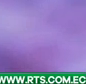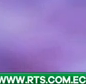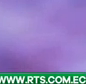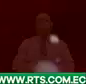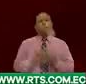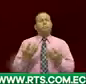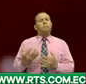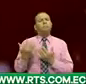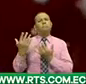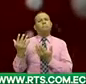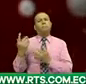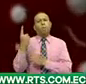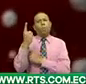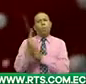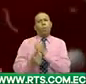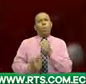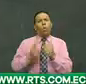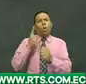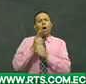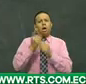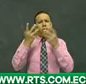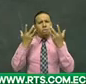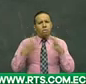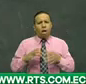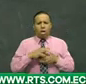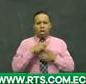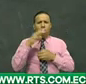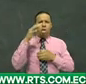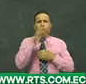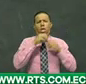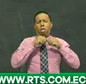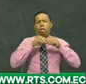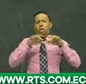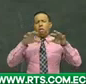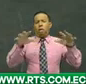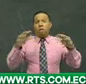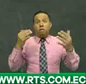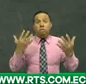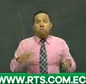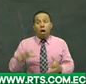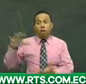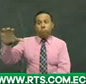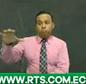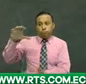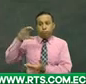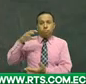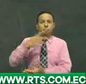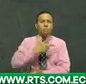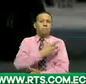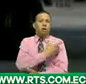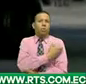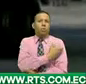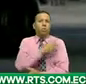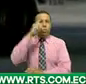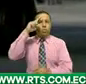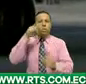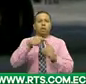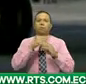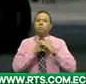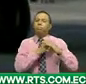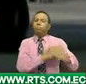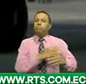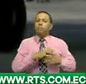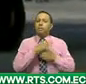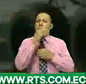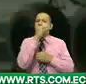Prácticamente un año de pandemia. La histórica llegada de las vacunas para combatir el coronavirus será este miércoles 20 de enero. Así